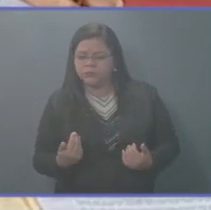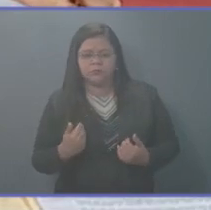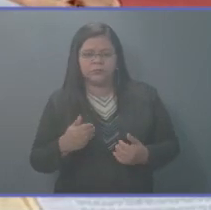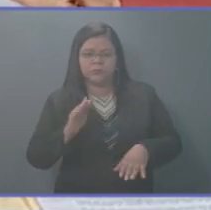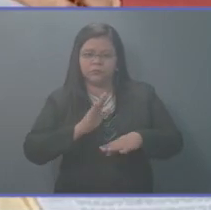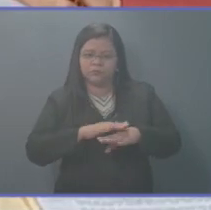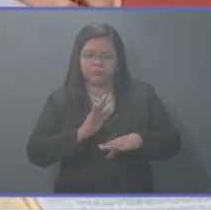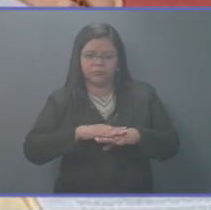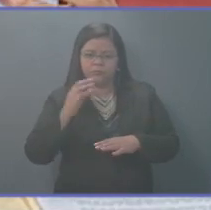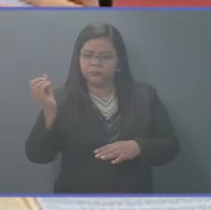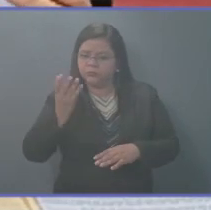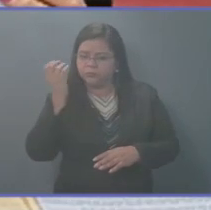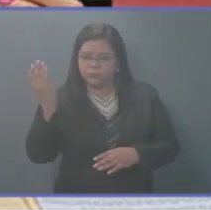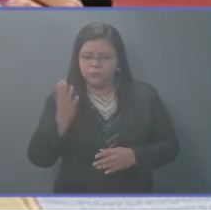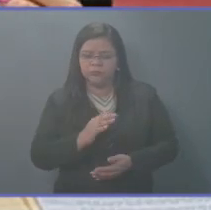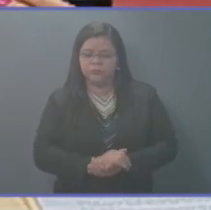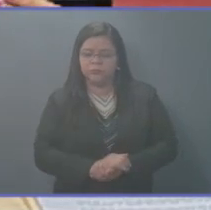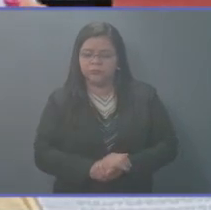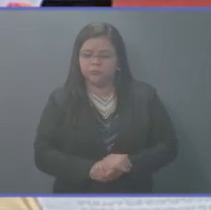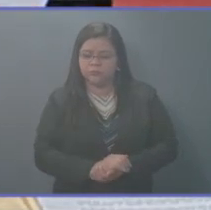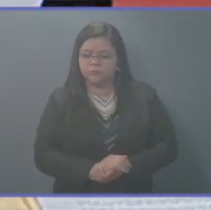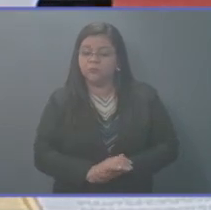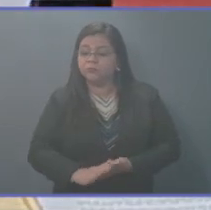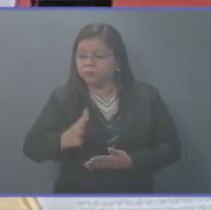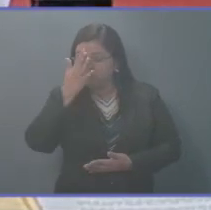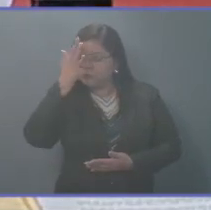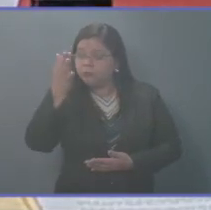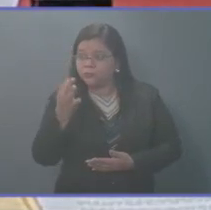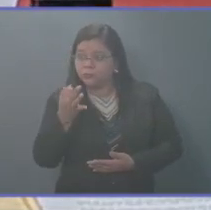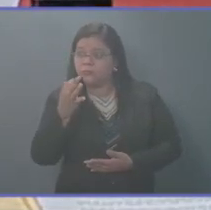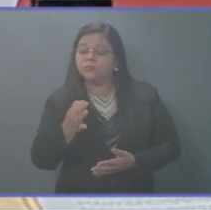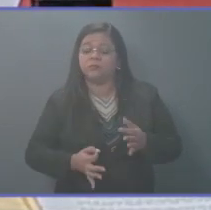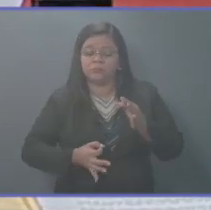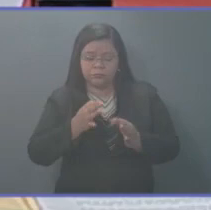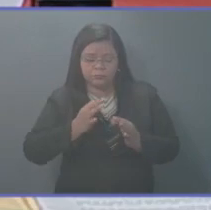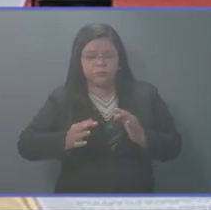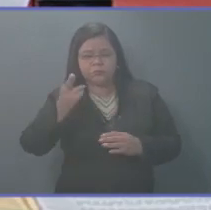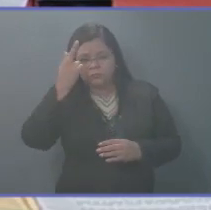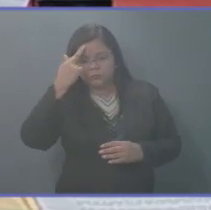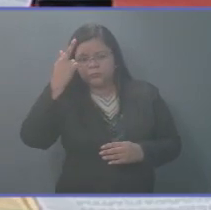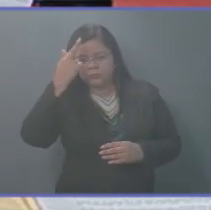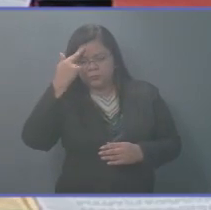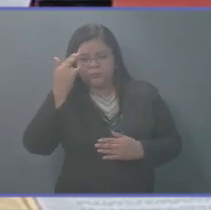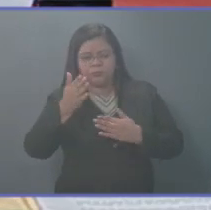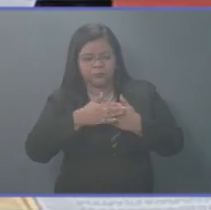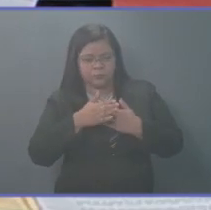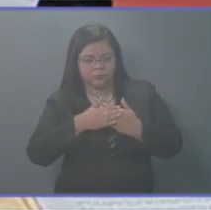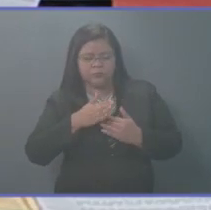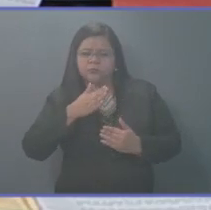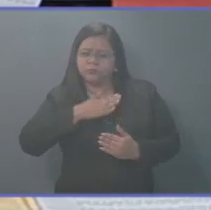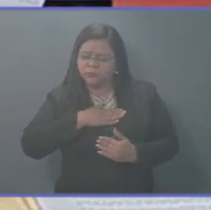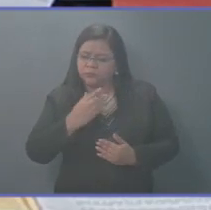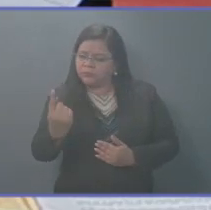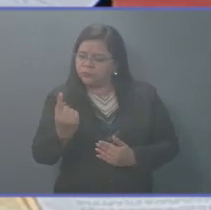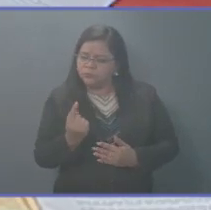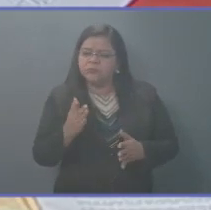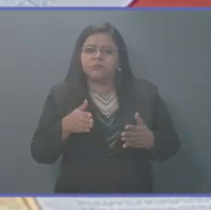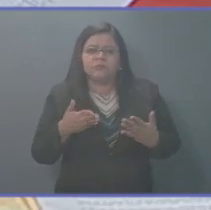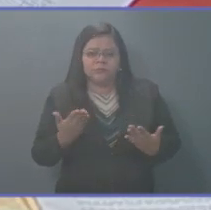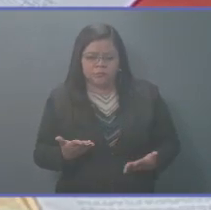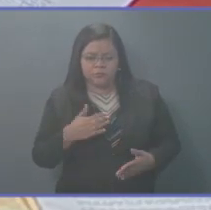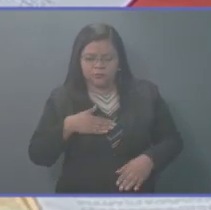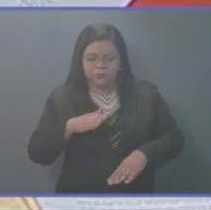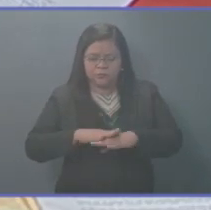emergencia yo creo que y con justa razón me hubieran llamado aquí a interpelar porque llamaba a una